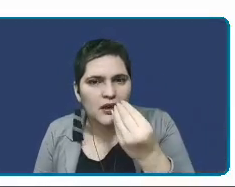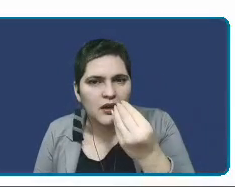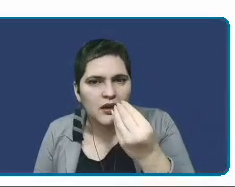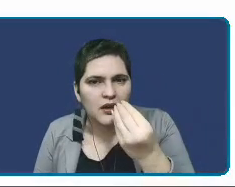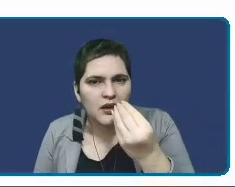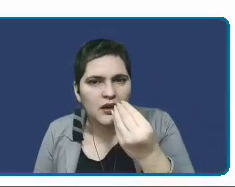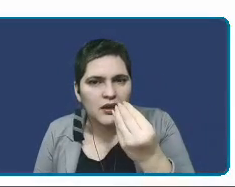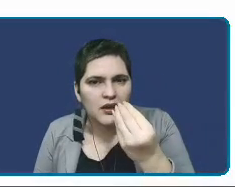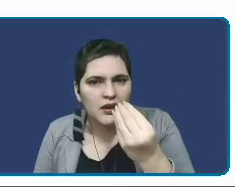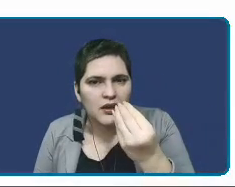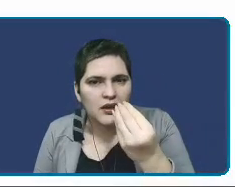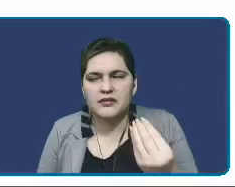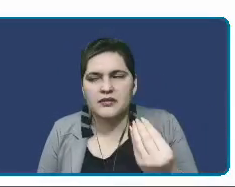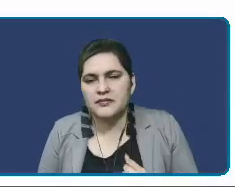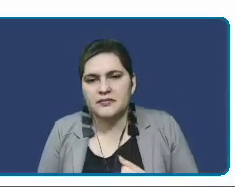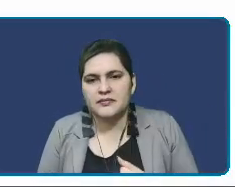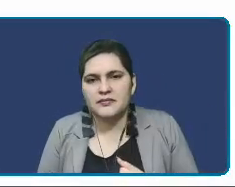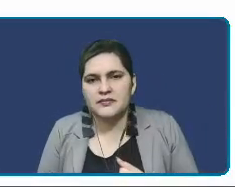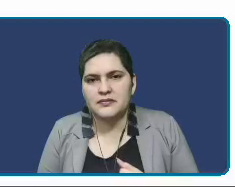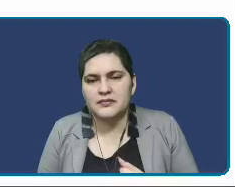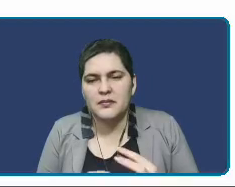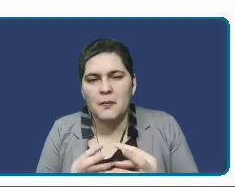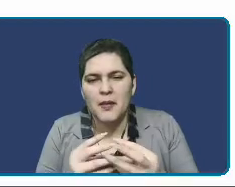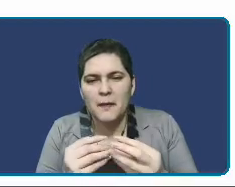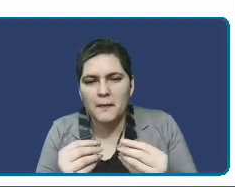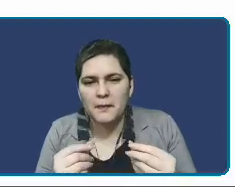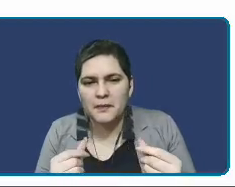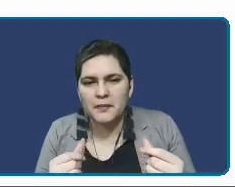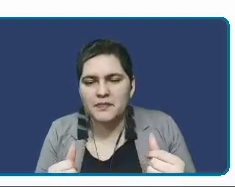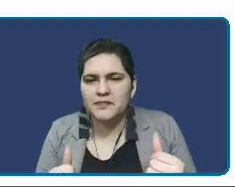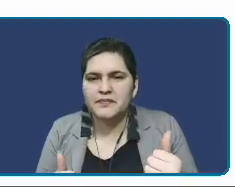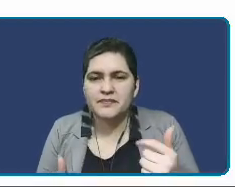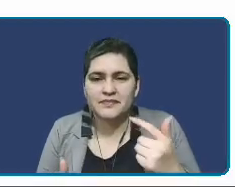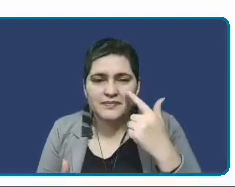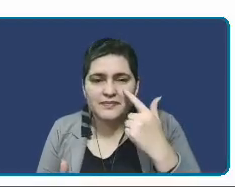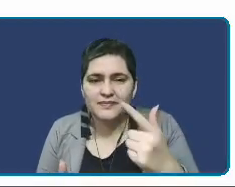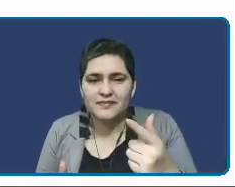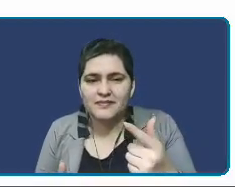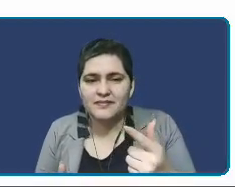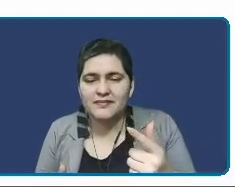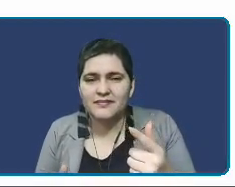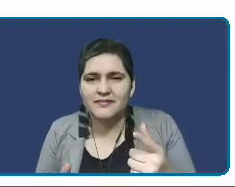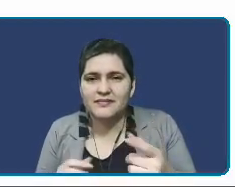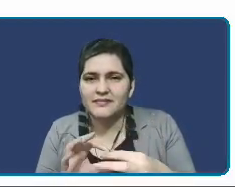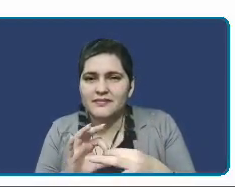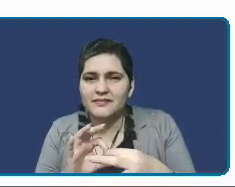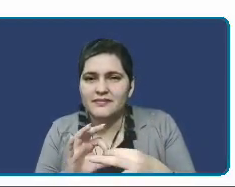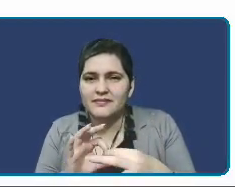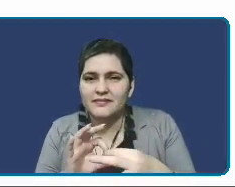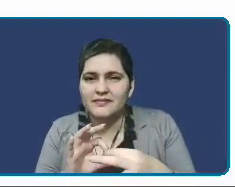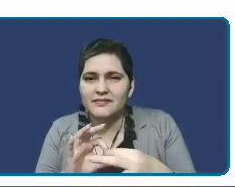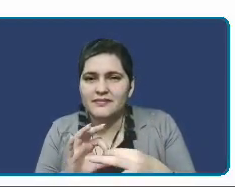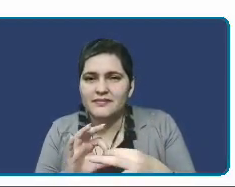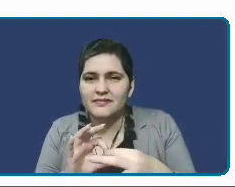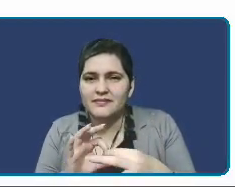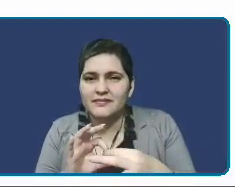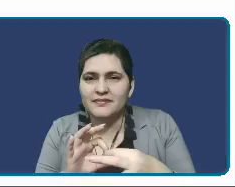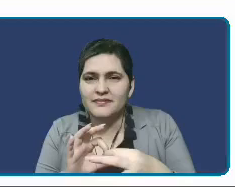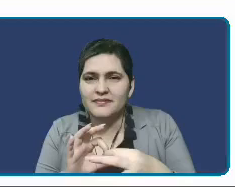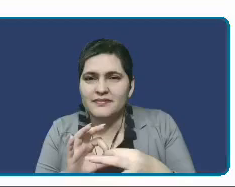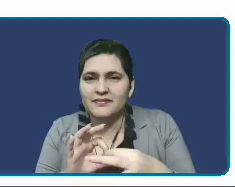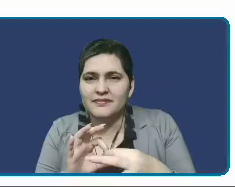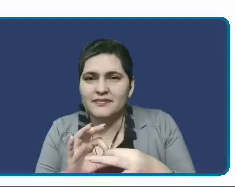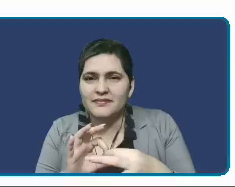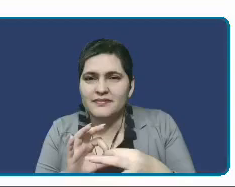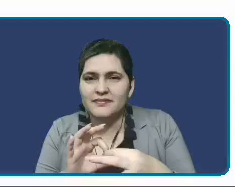Esto es lo que estábamos diciendo, como lo definimos nosotros, y que lo hablamos entonces y lo preguntamos siempre, cómo sientes tú el